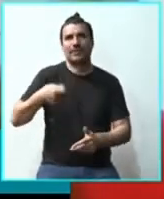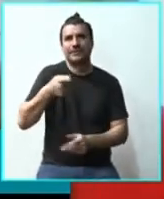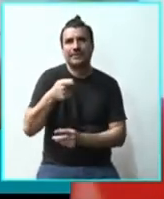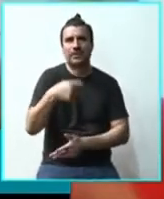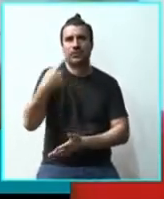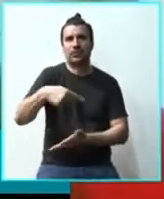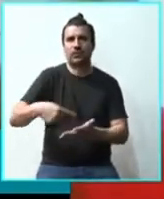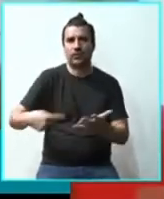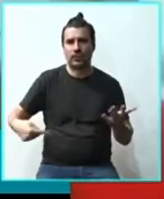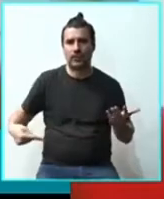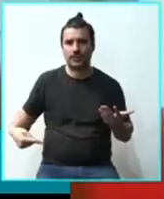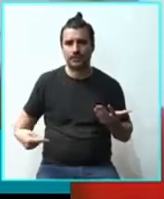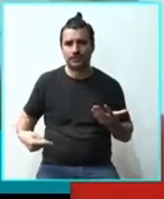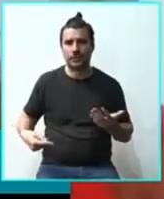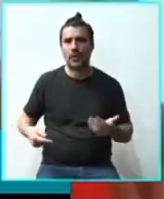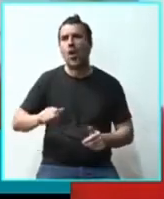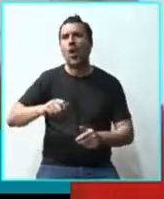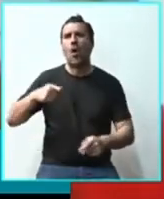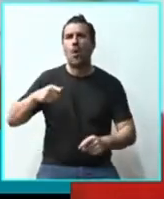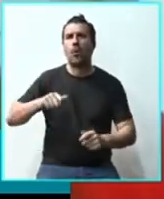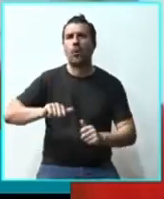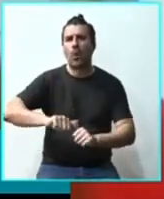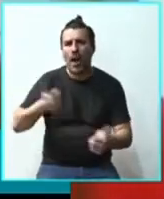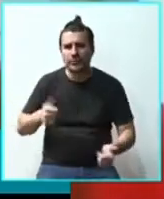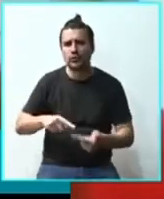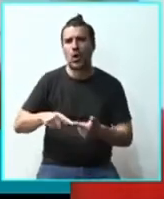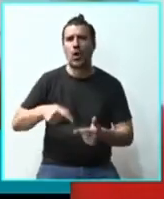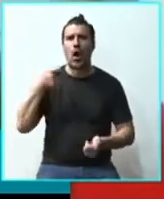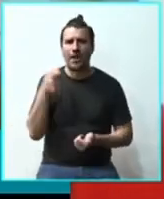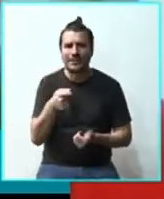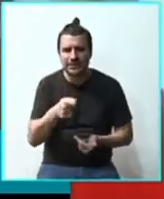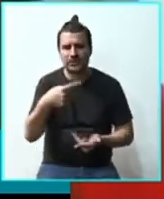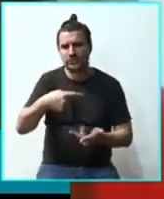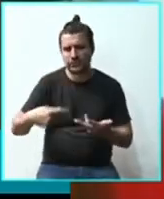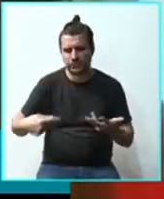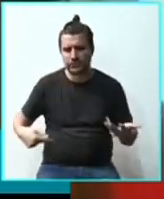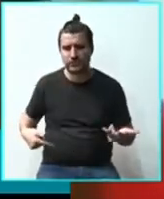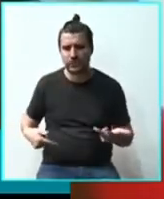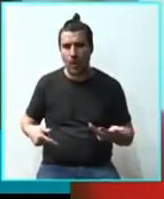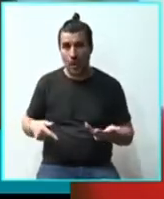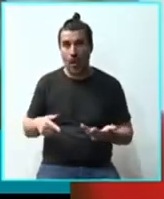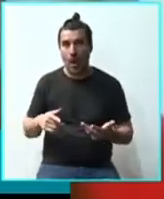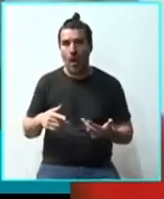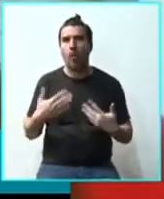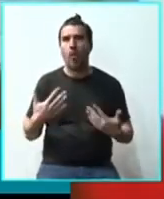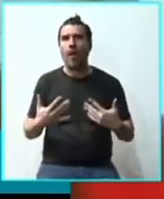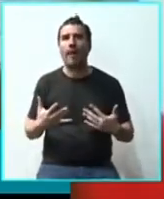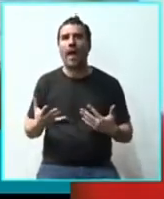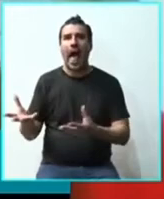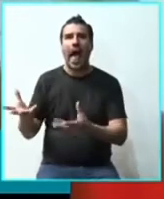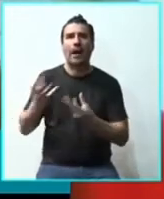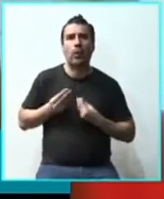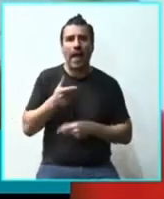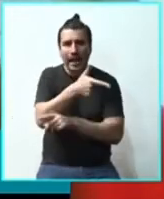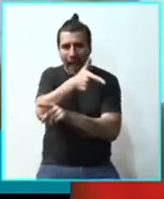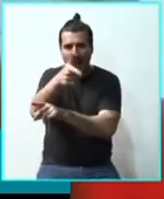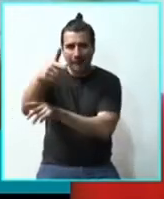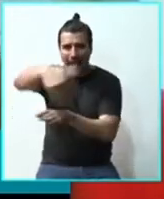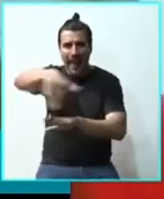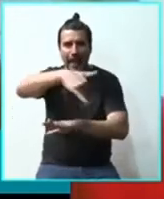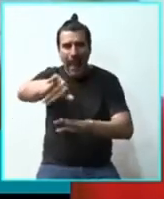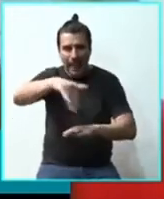muy graves, violaciones, delitos de lesa humanidad, homicidios, etcétera, si era posible hacer el corte desde el